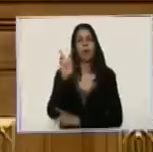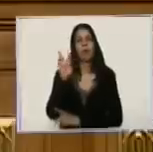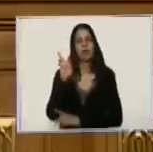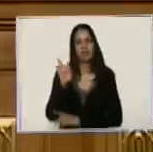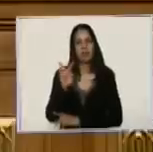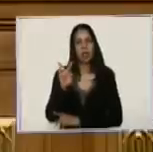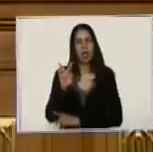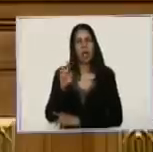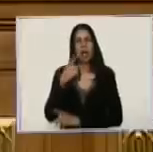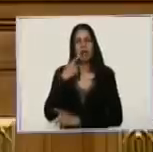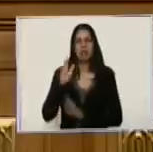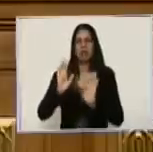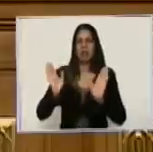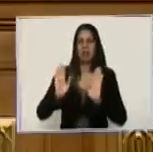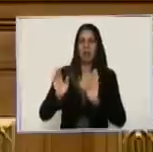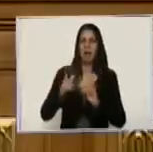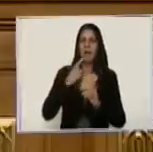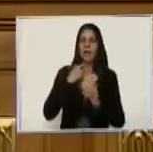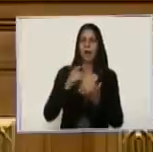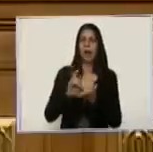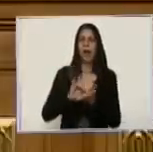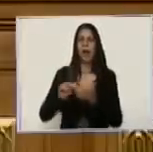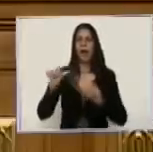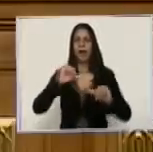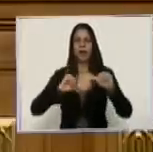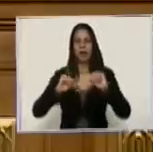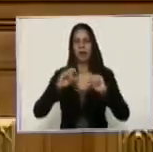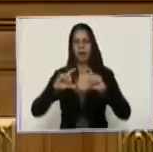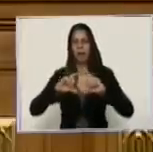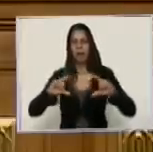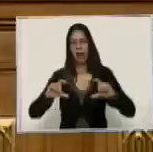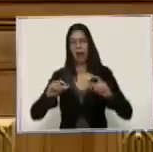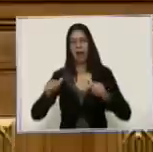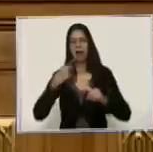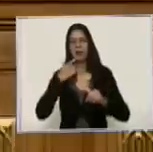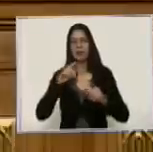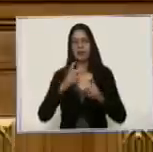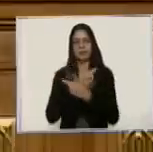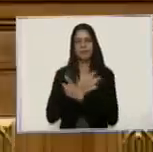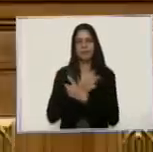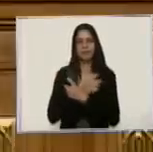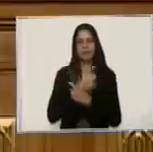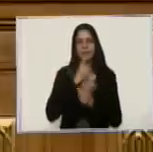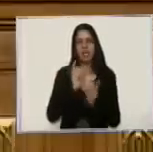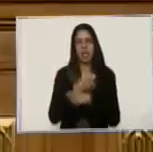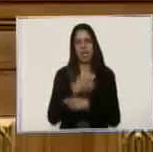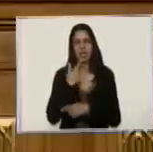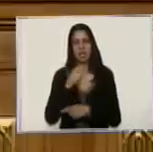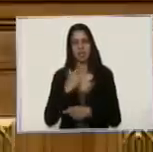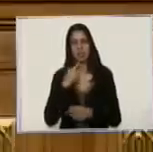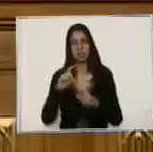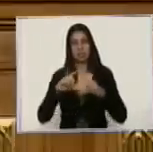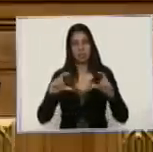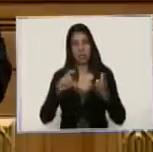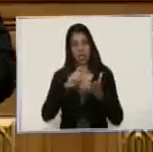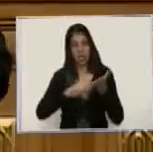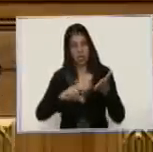de quimioterapia si no tiene el carnet de la patria. Escúchenlo, él mismo lo ha dicho. Incluso lo